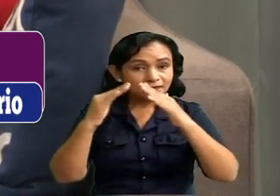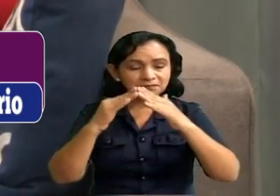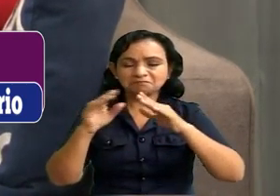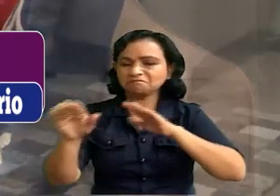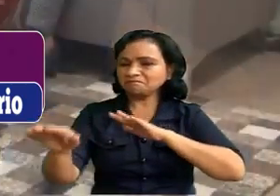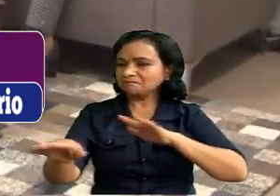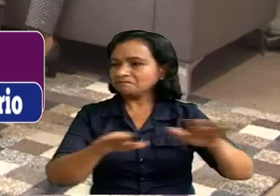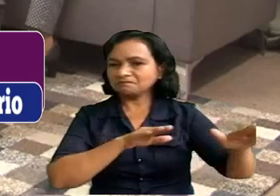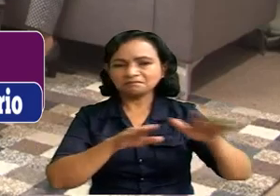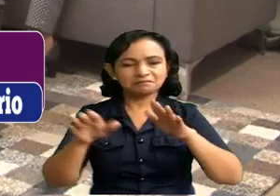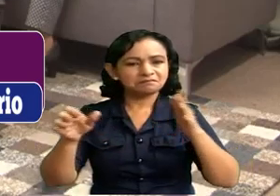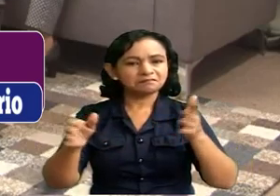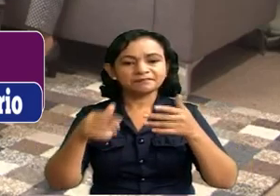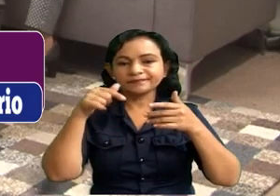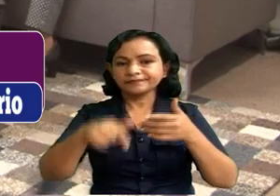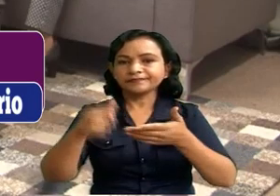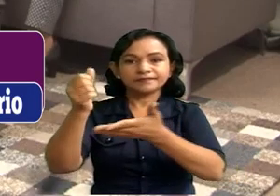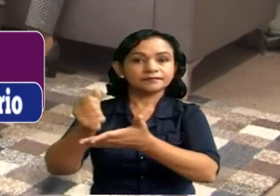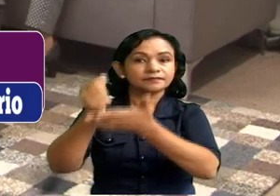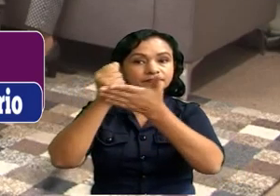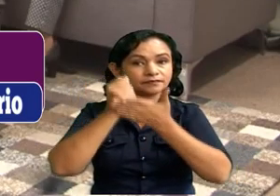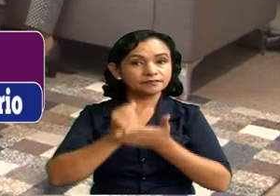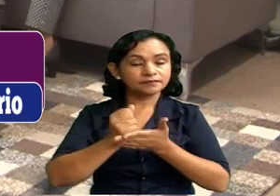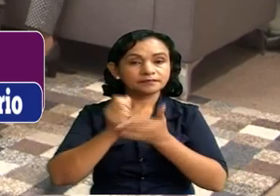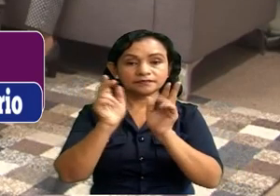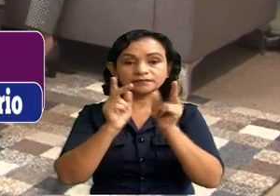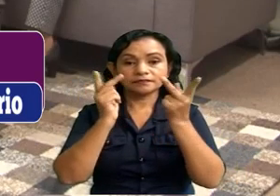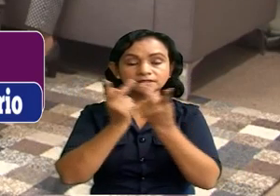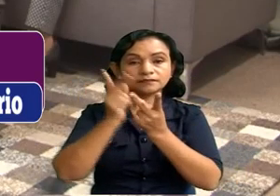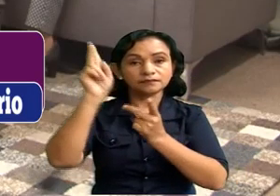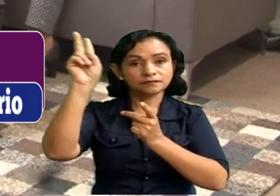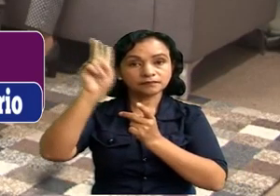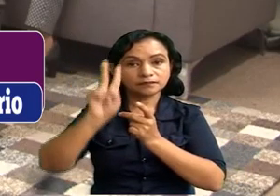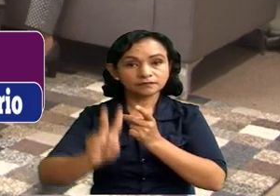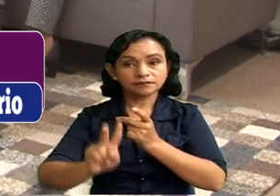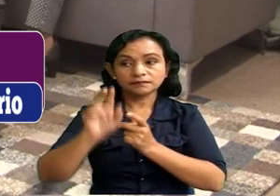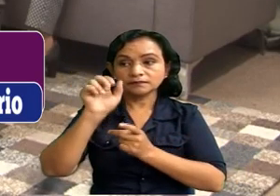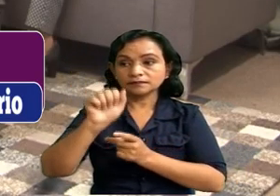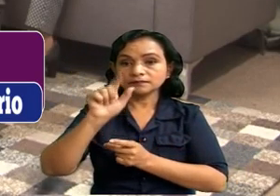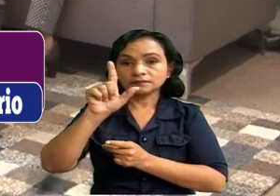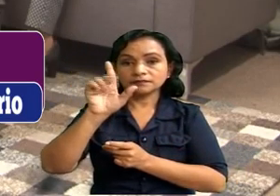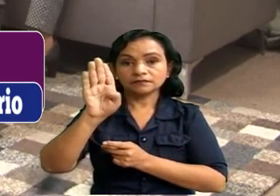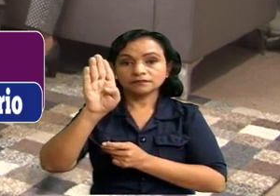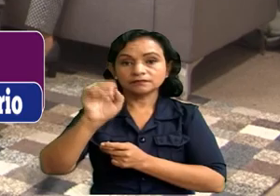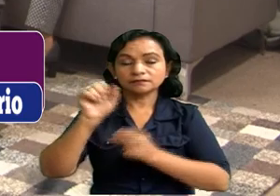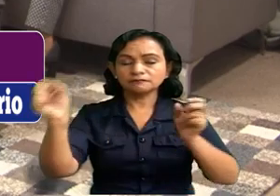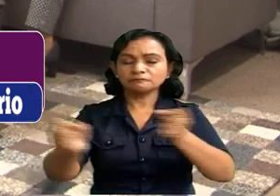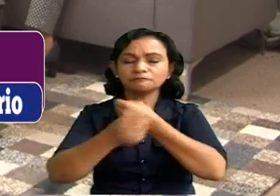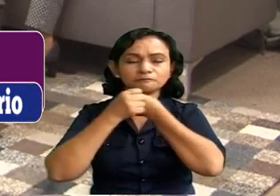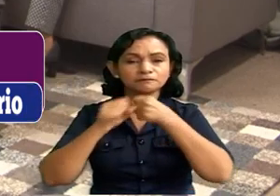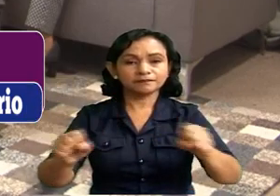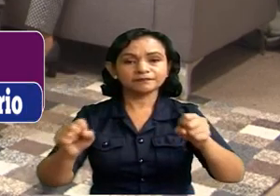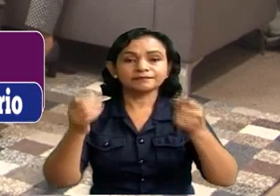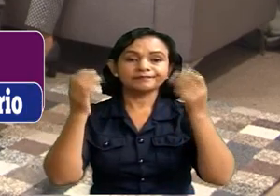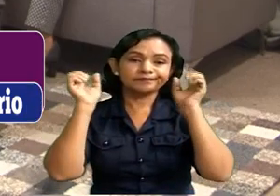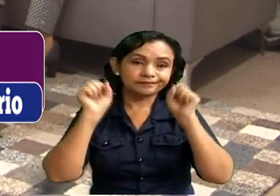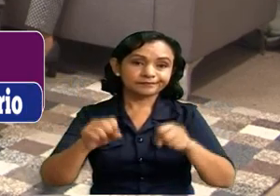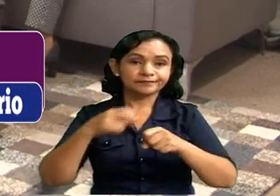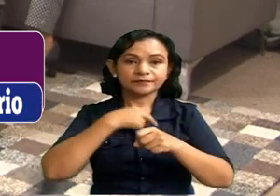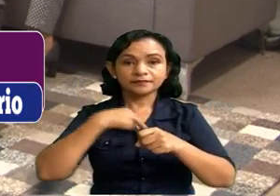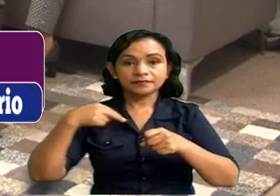digna. Sin esta ayuda del pueblo de Venezuela, sin el ALBA, era imposible de que eso se